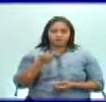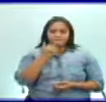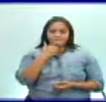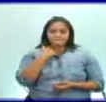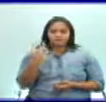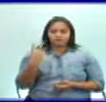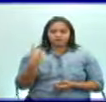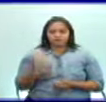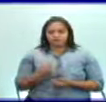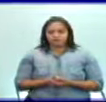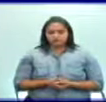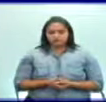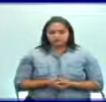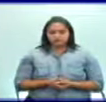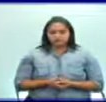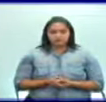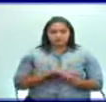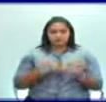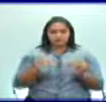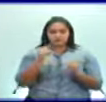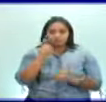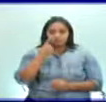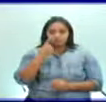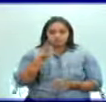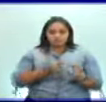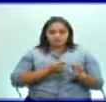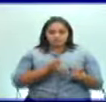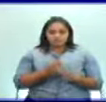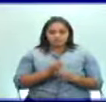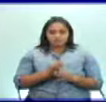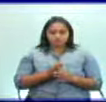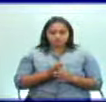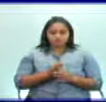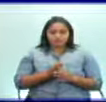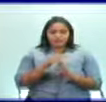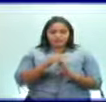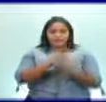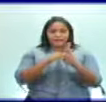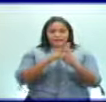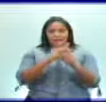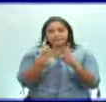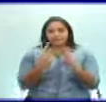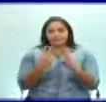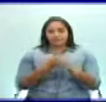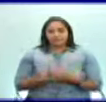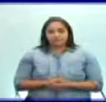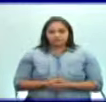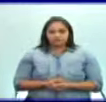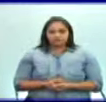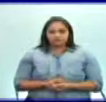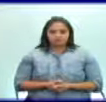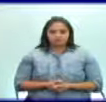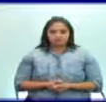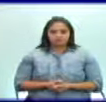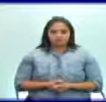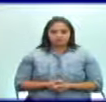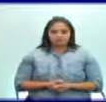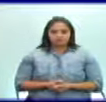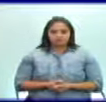donde empieza a aparecer la función, a partir de 2 sin incluir. Por lo tanto, la imagen es Y que pertenece a los reales, tal que Y sea